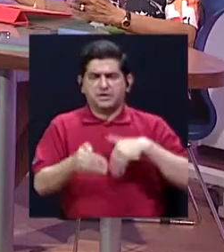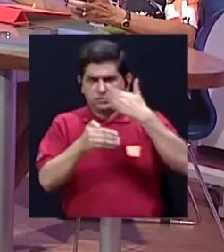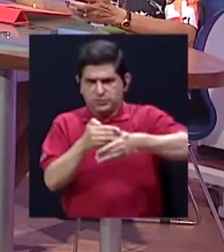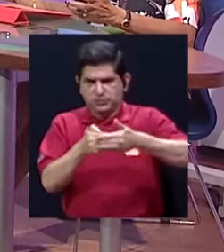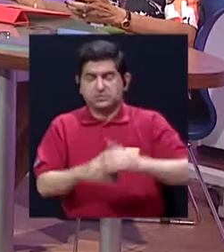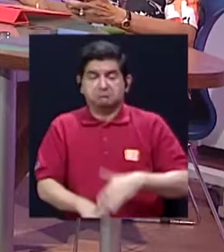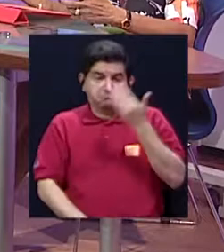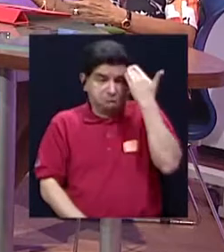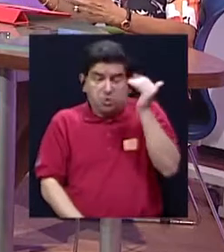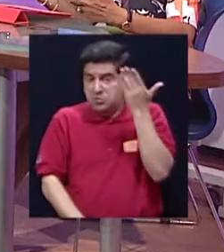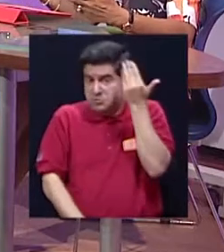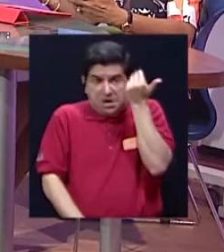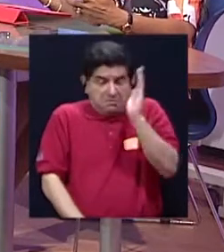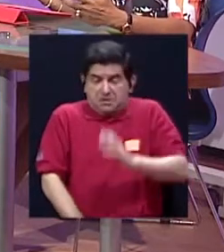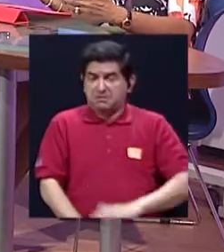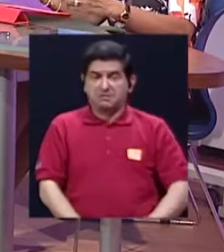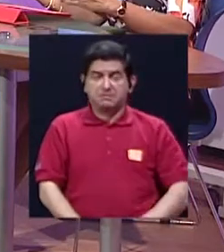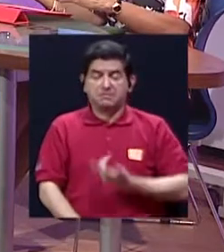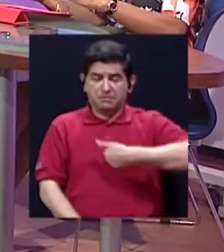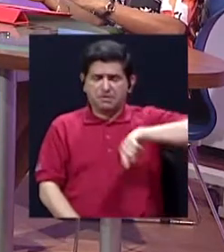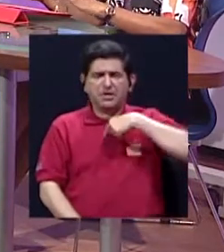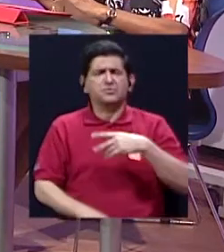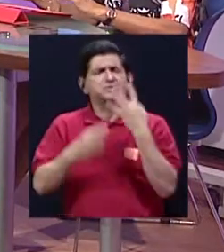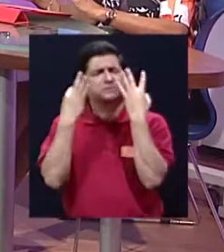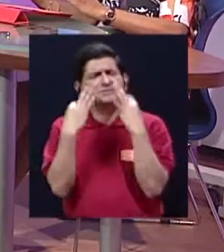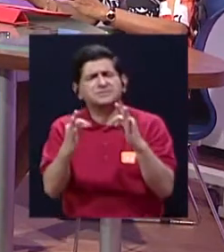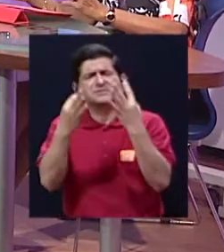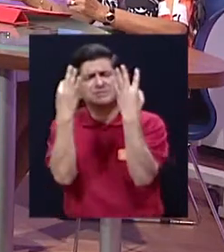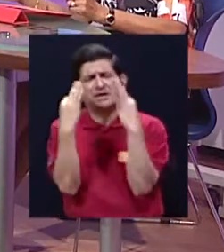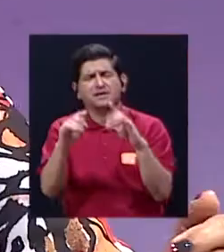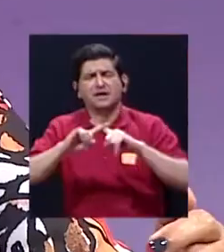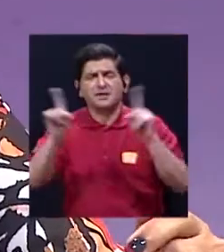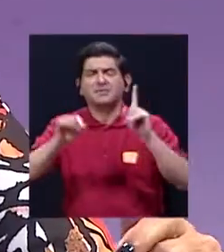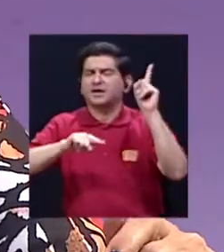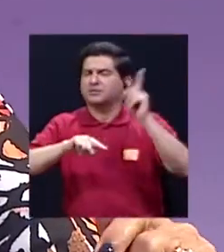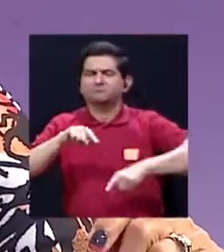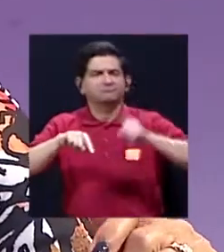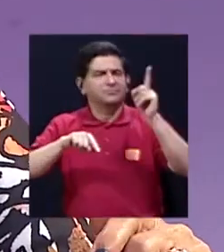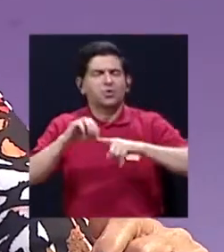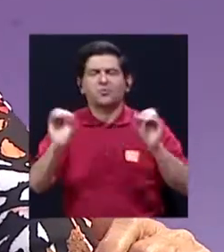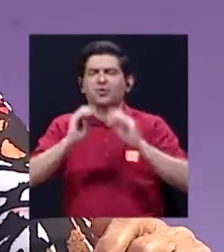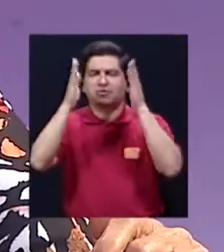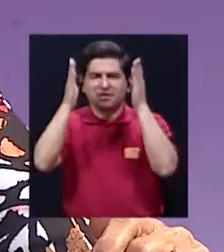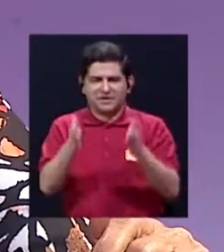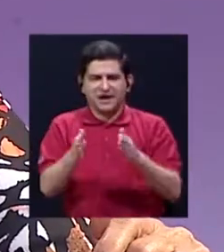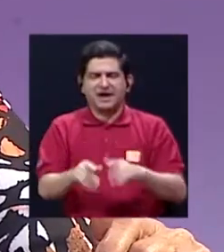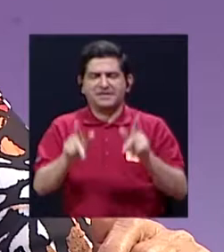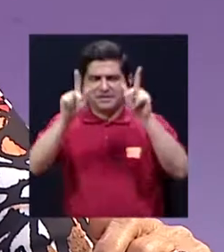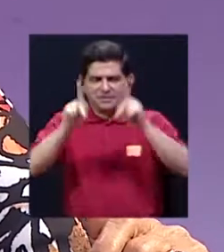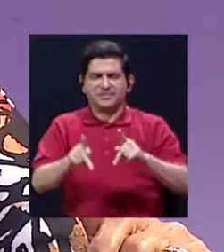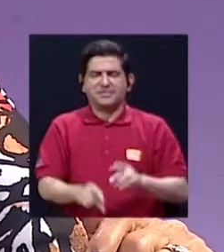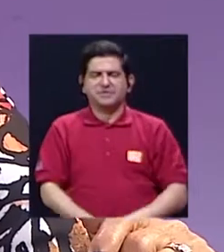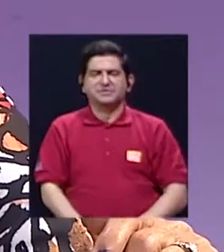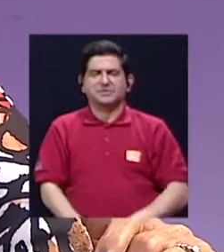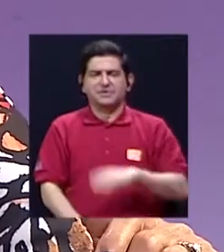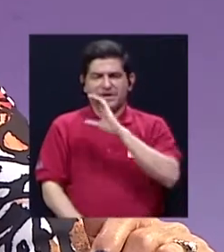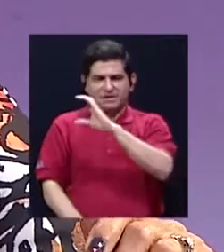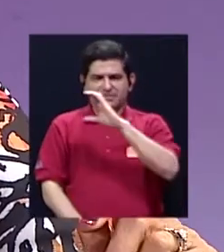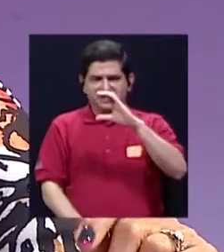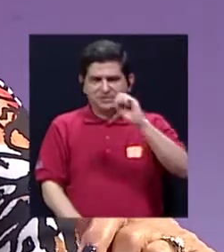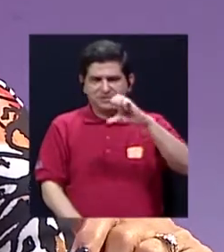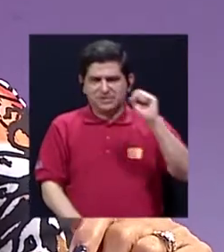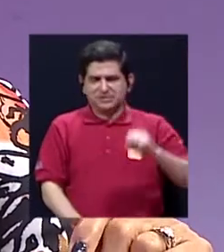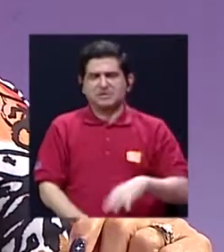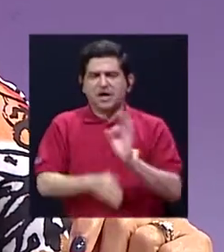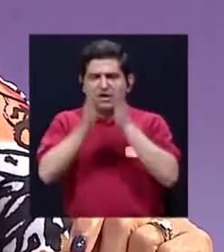No entendemos por qué y por esa razón hicimos el mejor esfuerzo, pero no fue posible que ninguna persona de la Caja Costarricense de Seguro Social